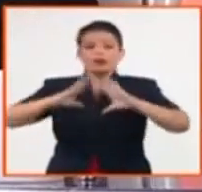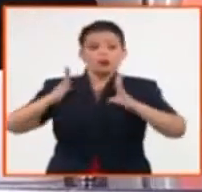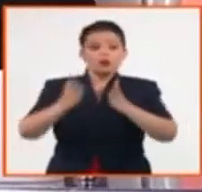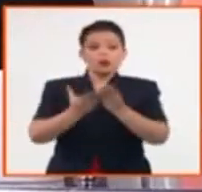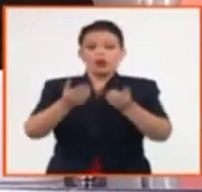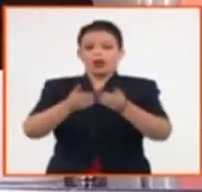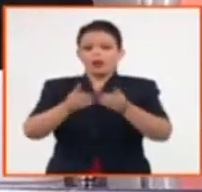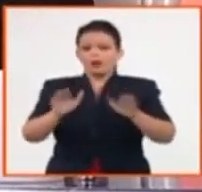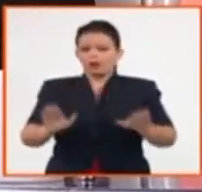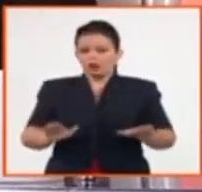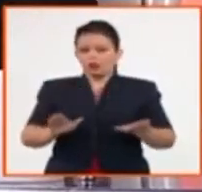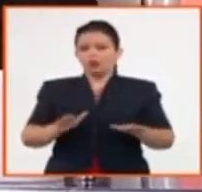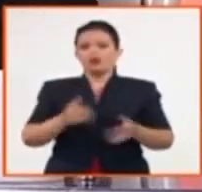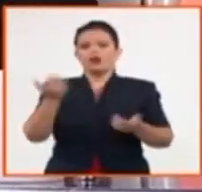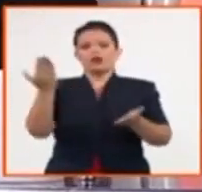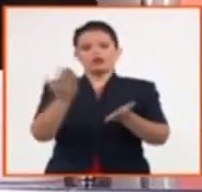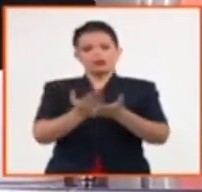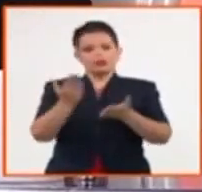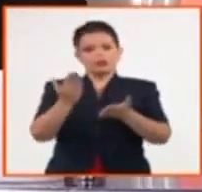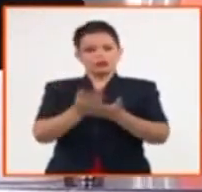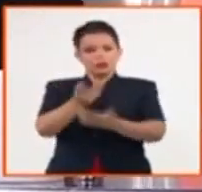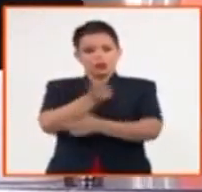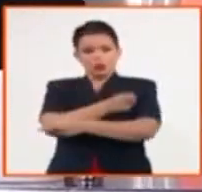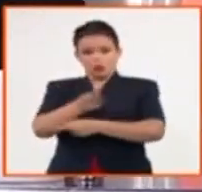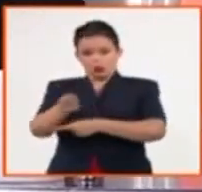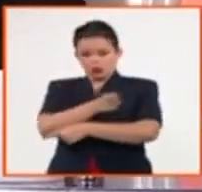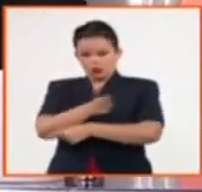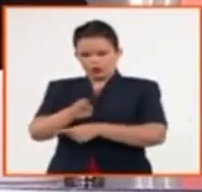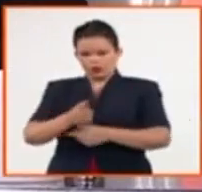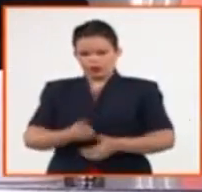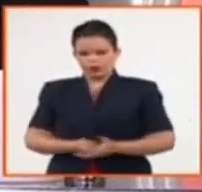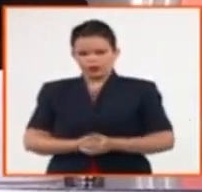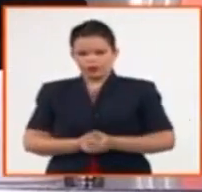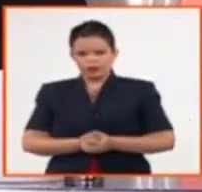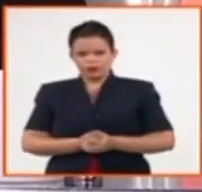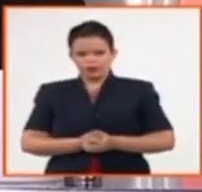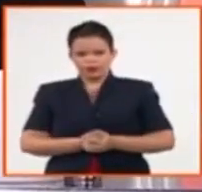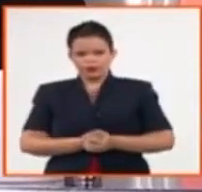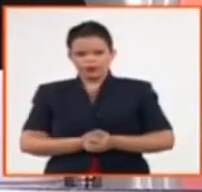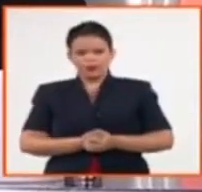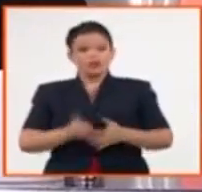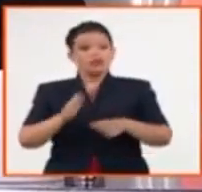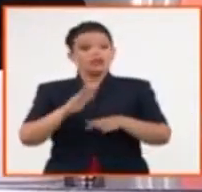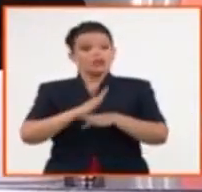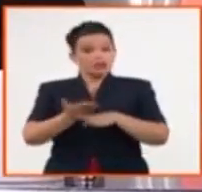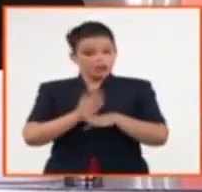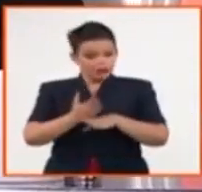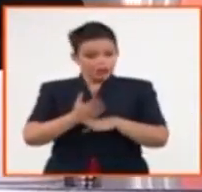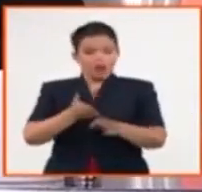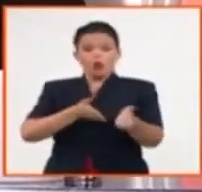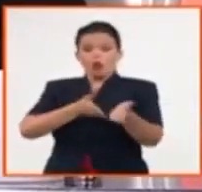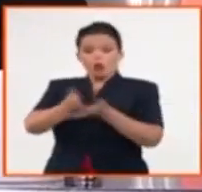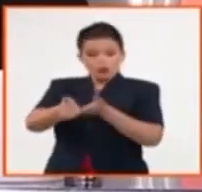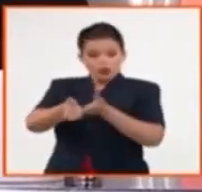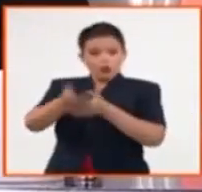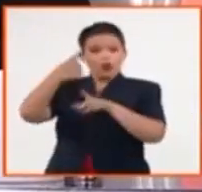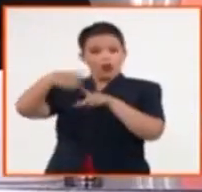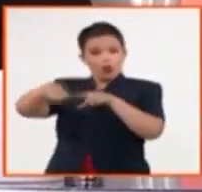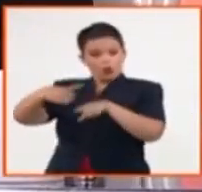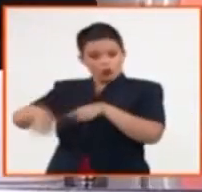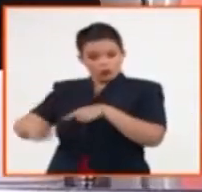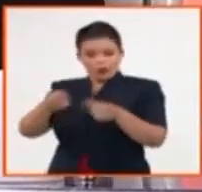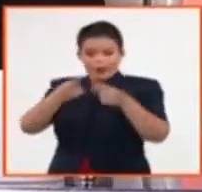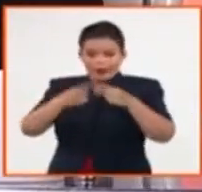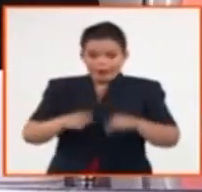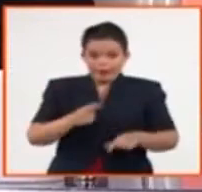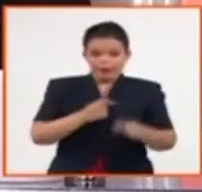priorizando estos estudiantes, no quiere decir que no se continúe vacunando al resto de la población que están comprendidas en estas edades. Bueno,